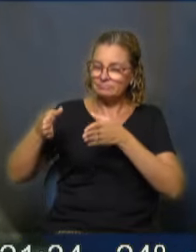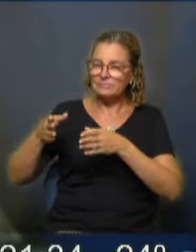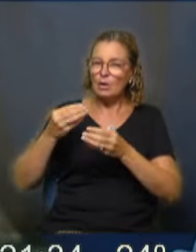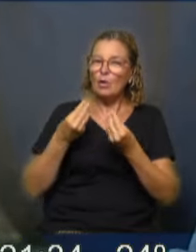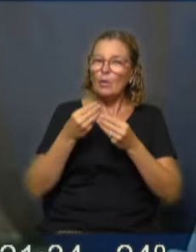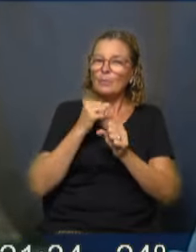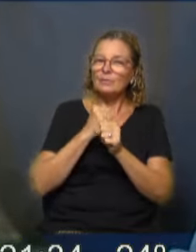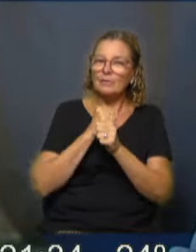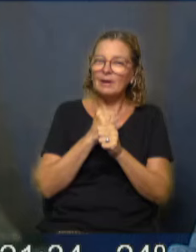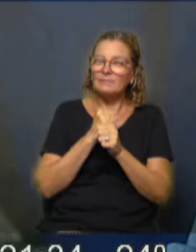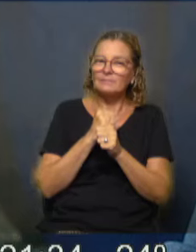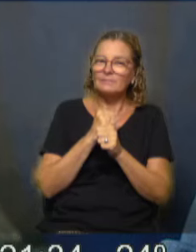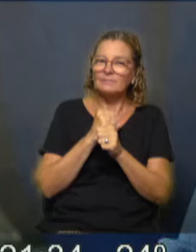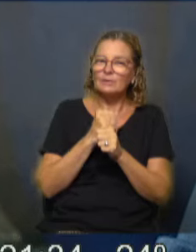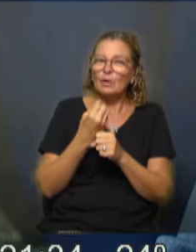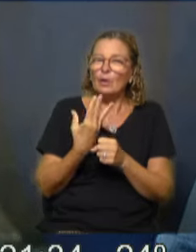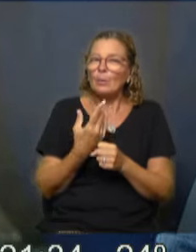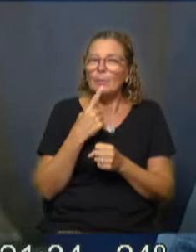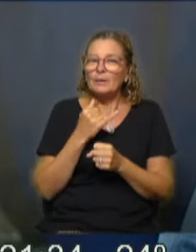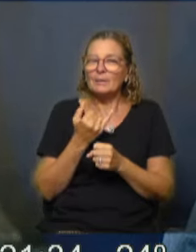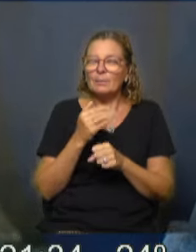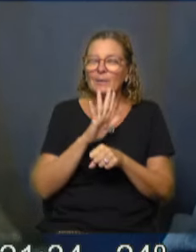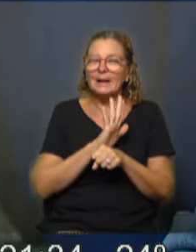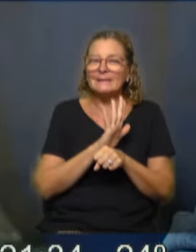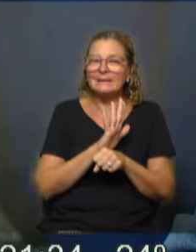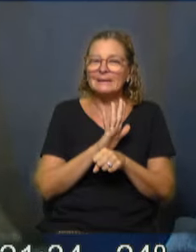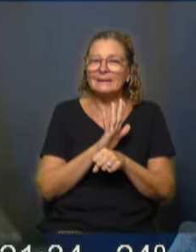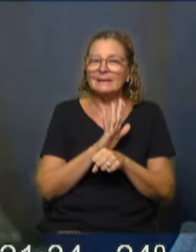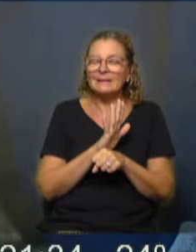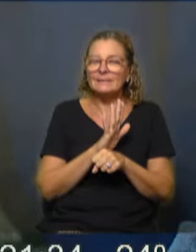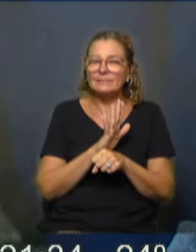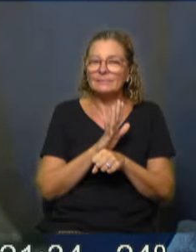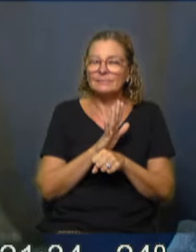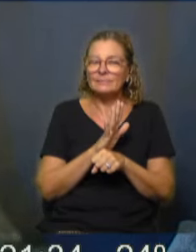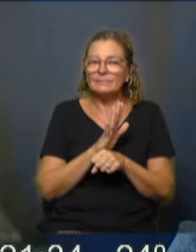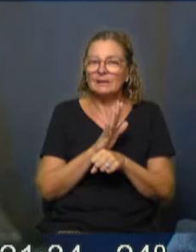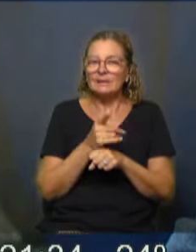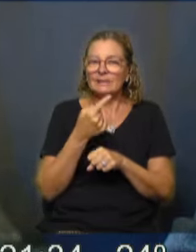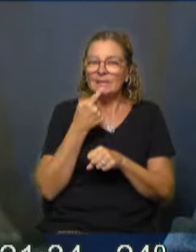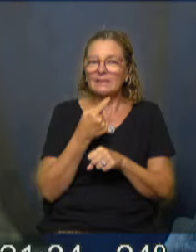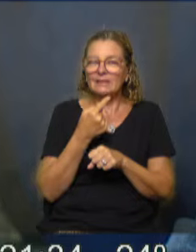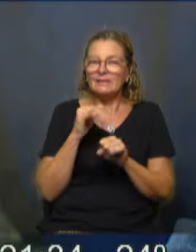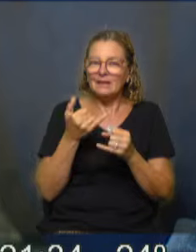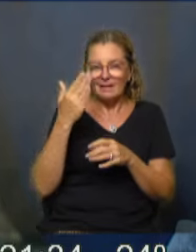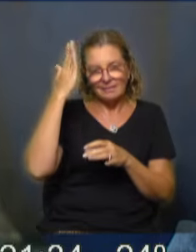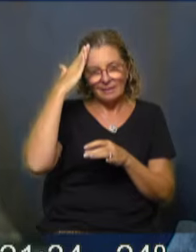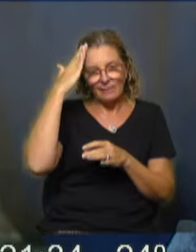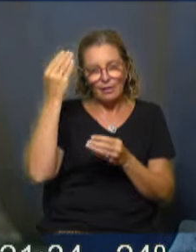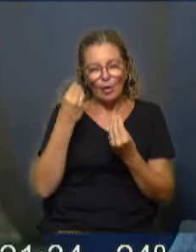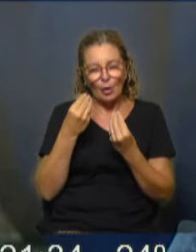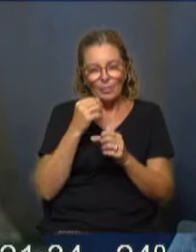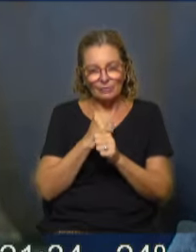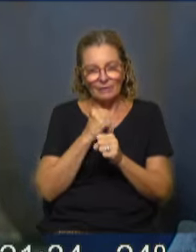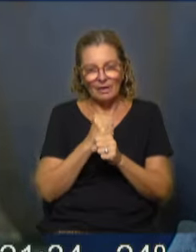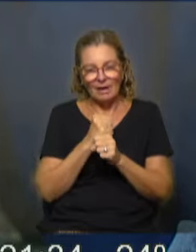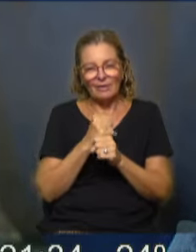trabajar. ¿Cómo es para las actrices? ¿Desde el vamos ya saben cómo se va a trabajar?